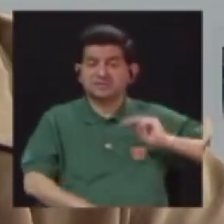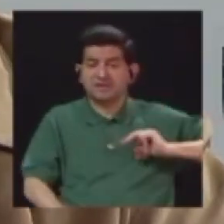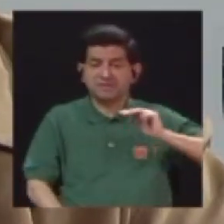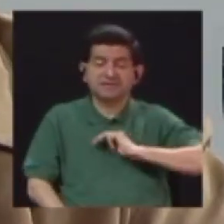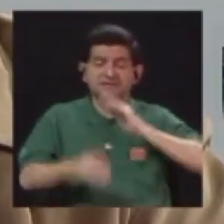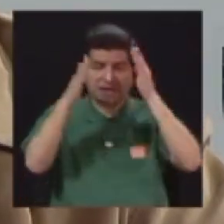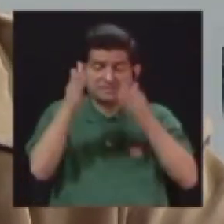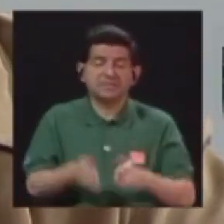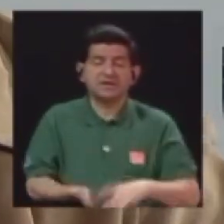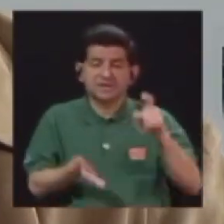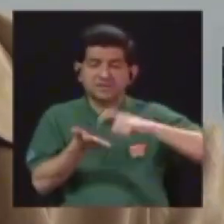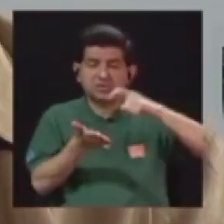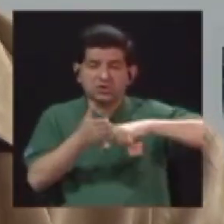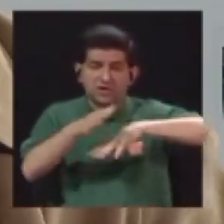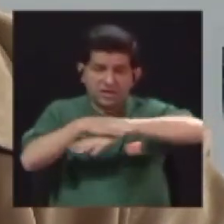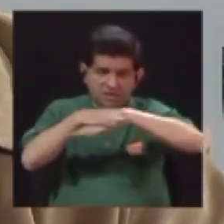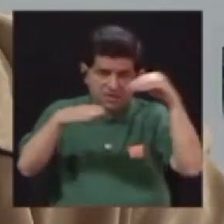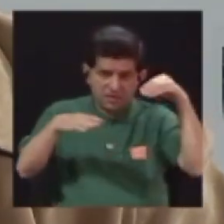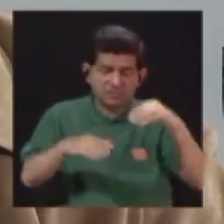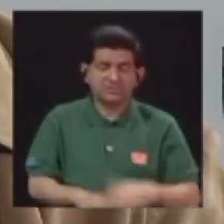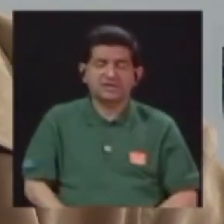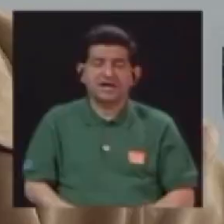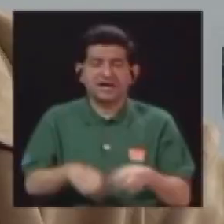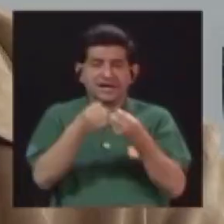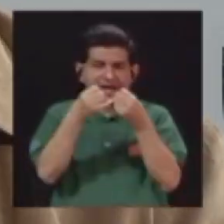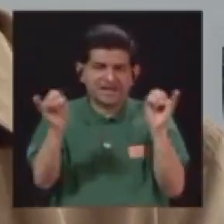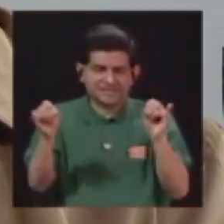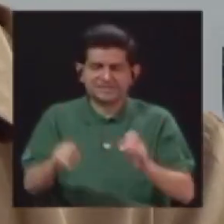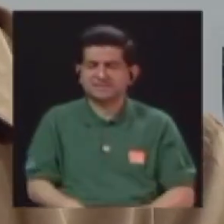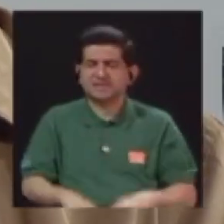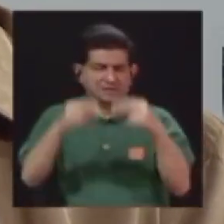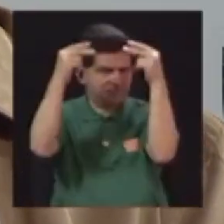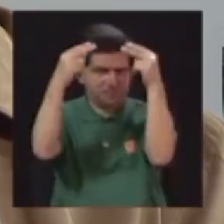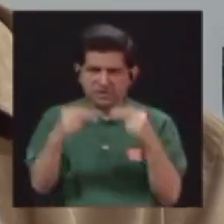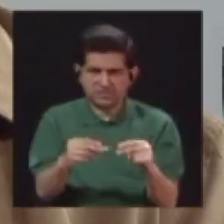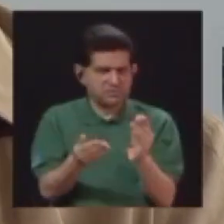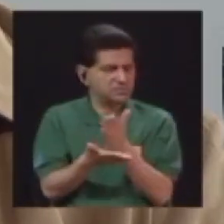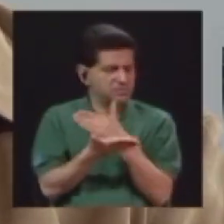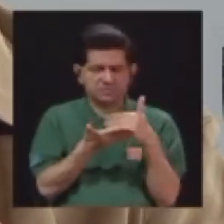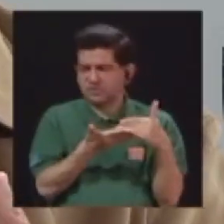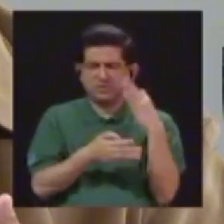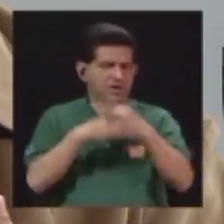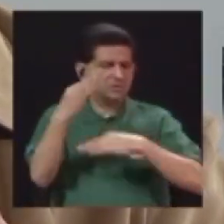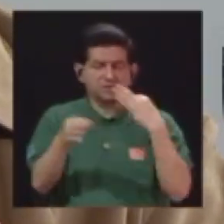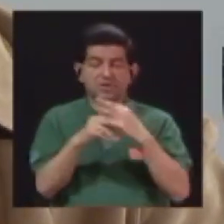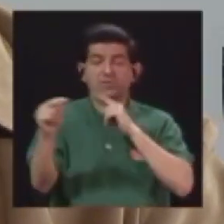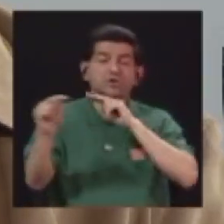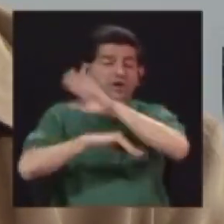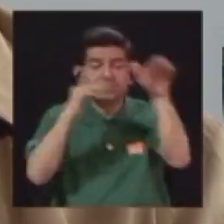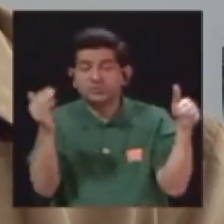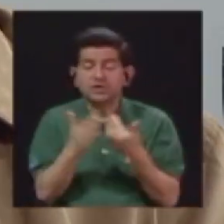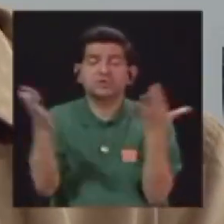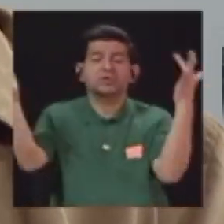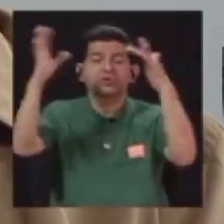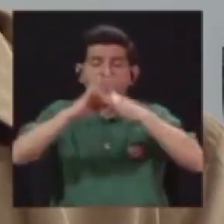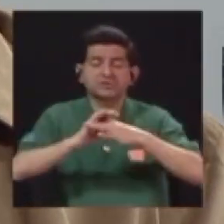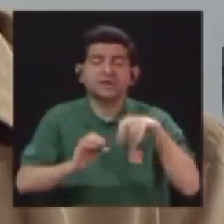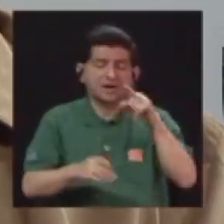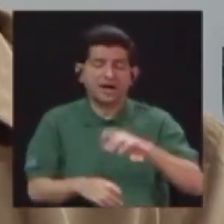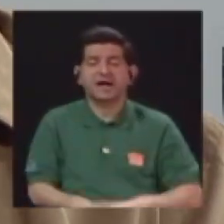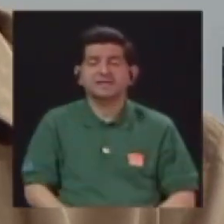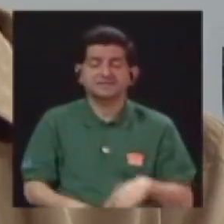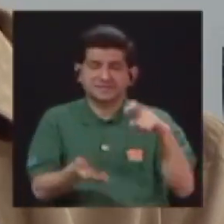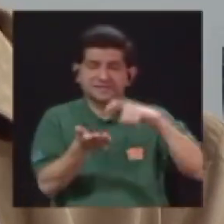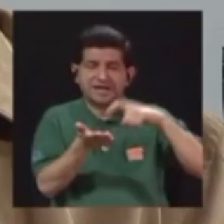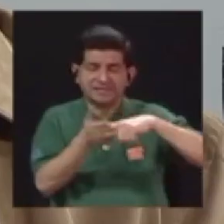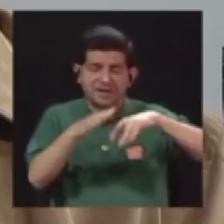deuda externa, un ministro sin cartera, evidentemente, ¿verdad?, para que negociara todo lo relacionado con la deuda externa de Costa